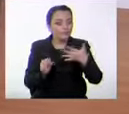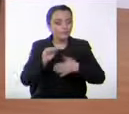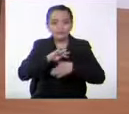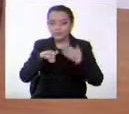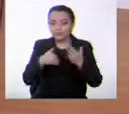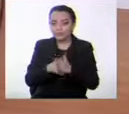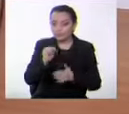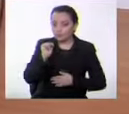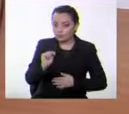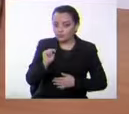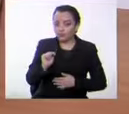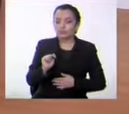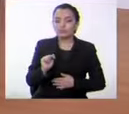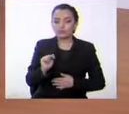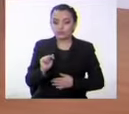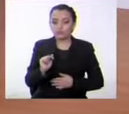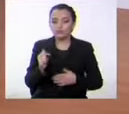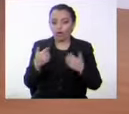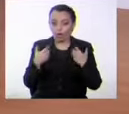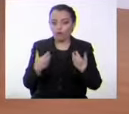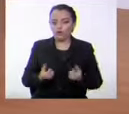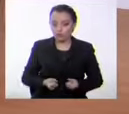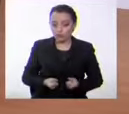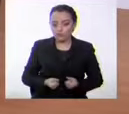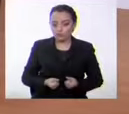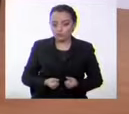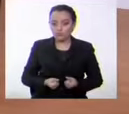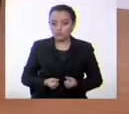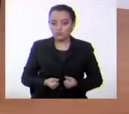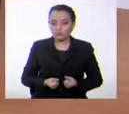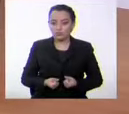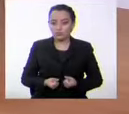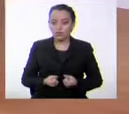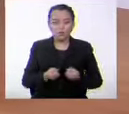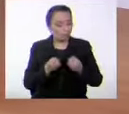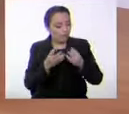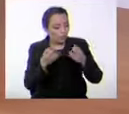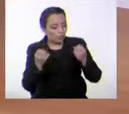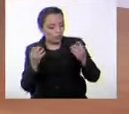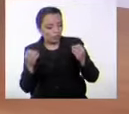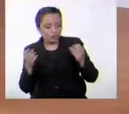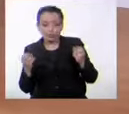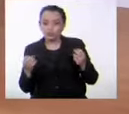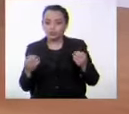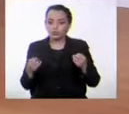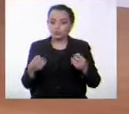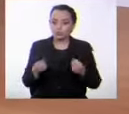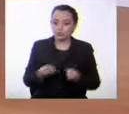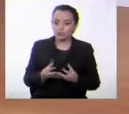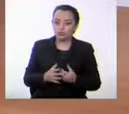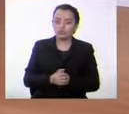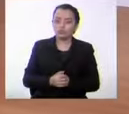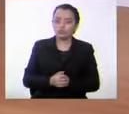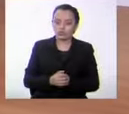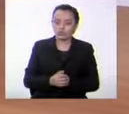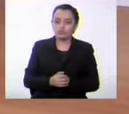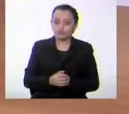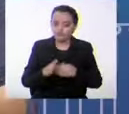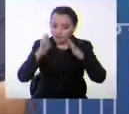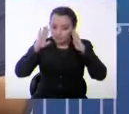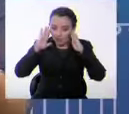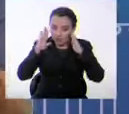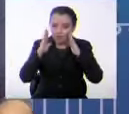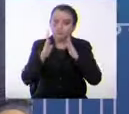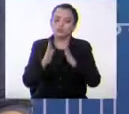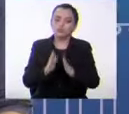también un gobierno. Y la mayoría se centra en ese aspecto sobre la administración del Estado, o sea, de todo lo